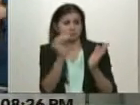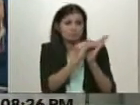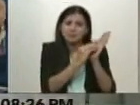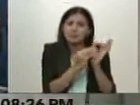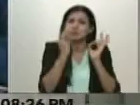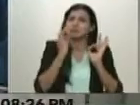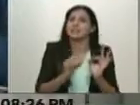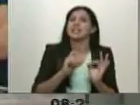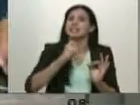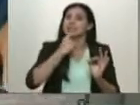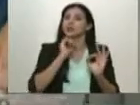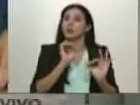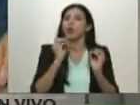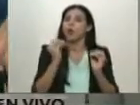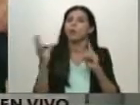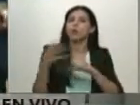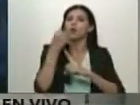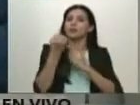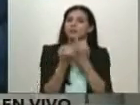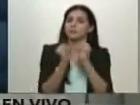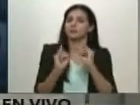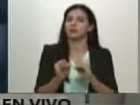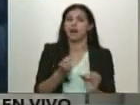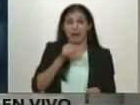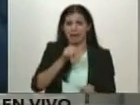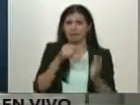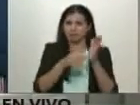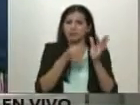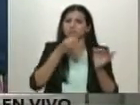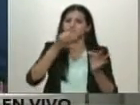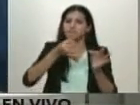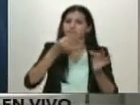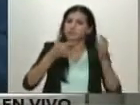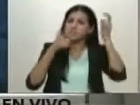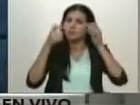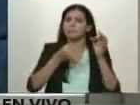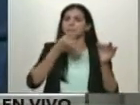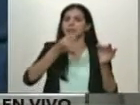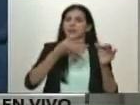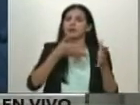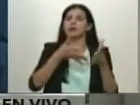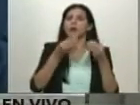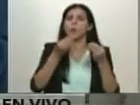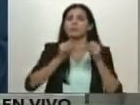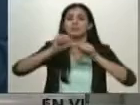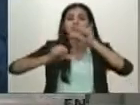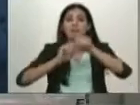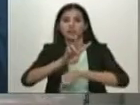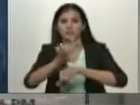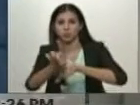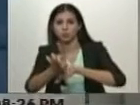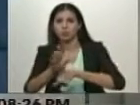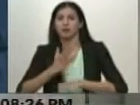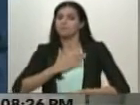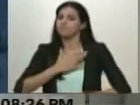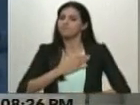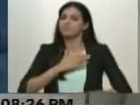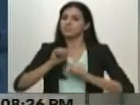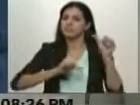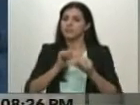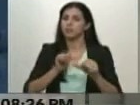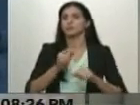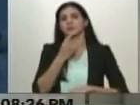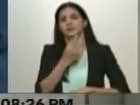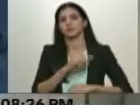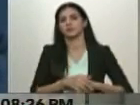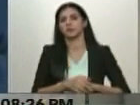la independencia. Aquí dice nuestro comandante, el siglo XXI será nuestro siglo.